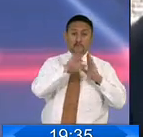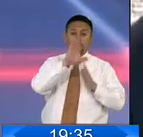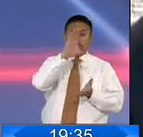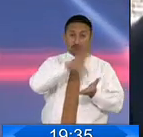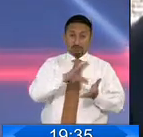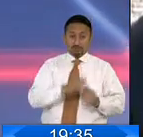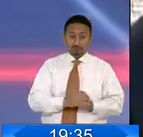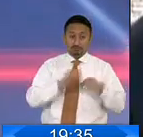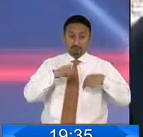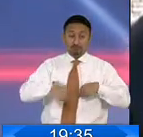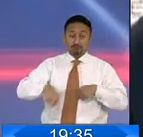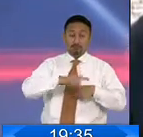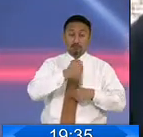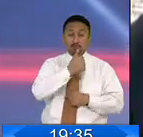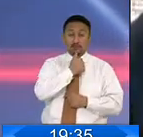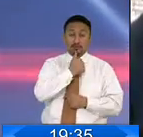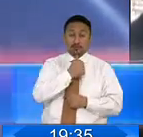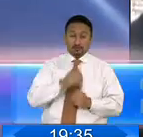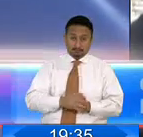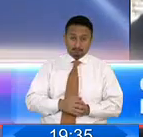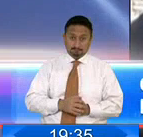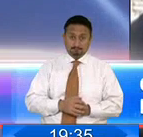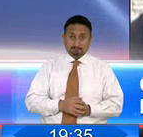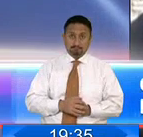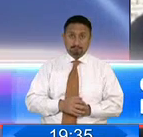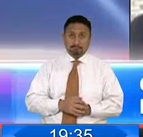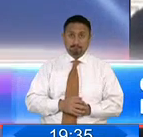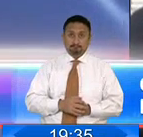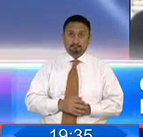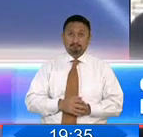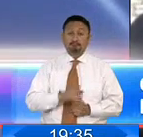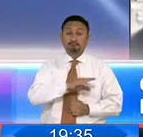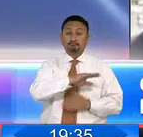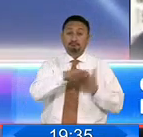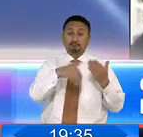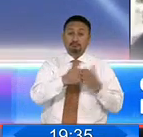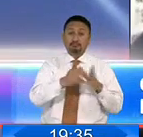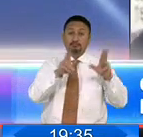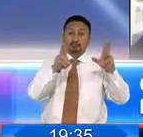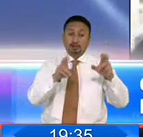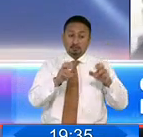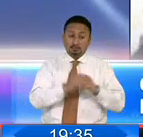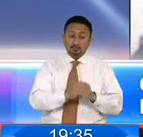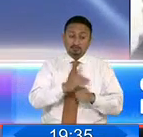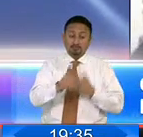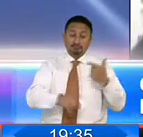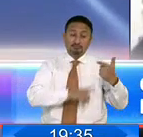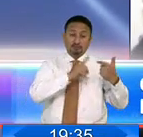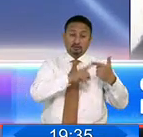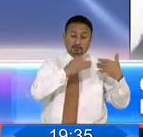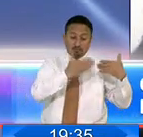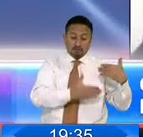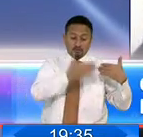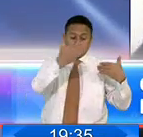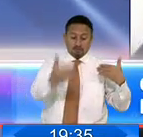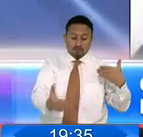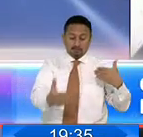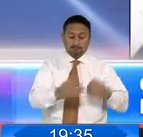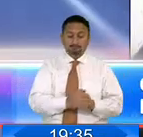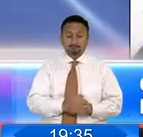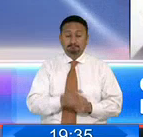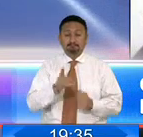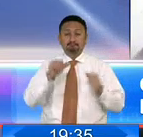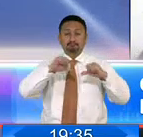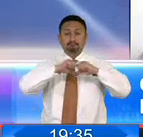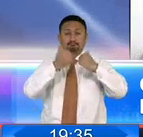pretenden privatizar lo y todo esto va también encaminado a un segundo momento que la